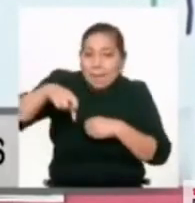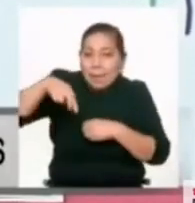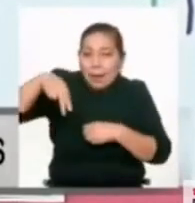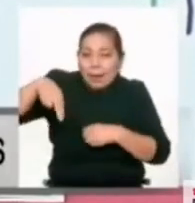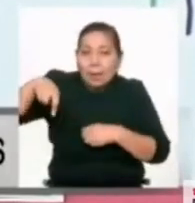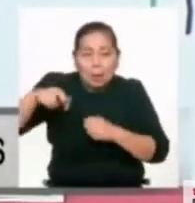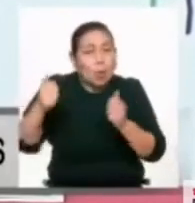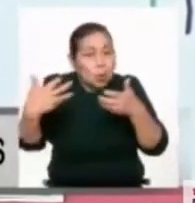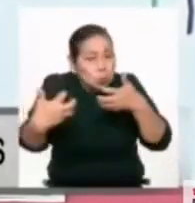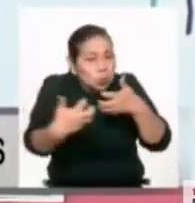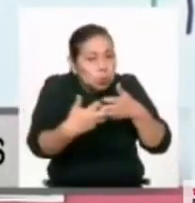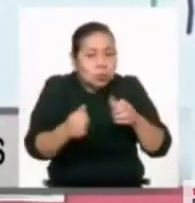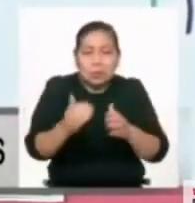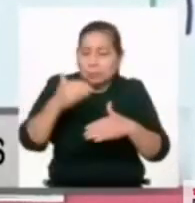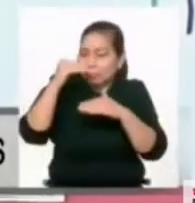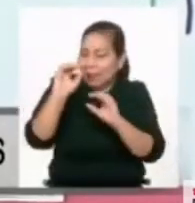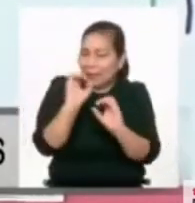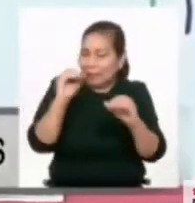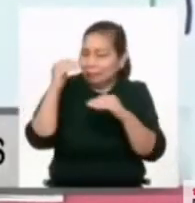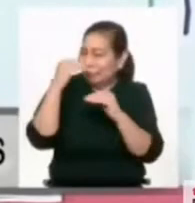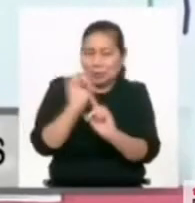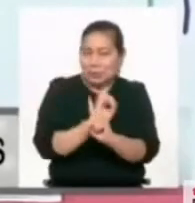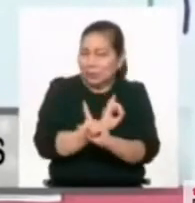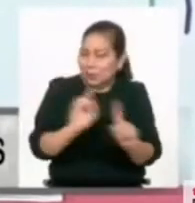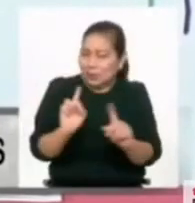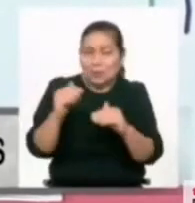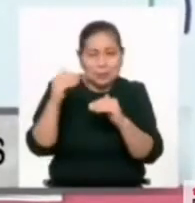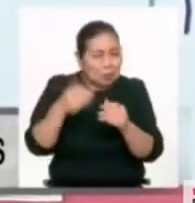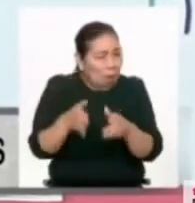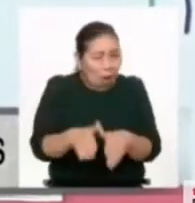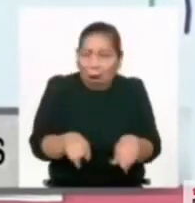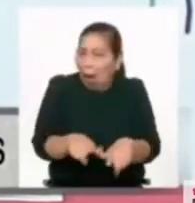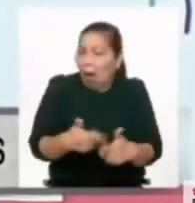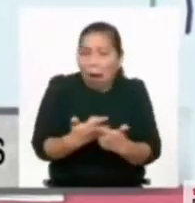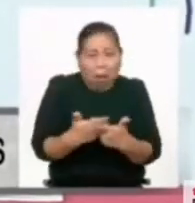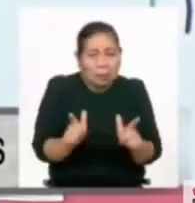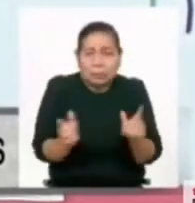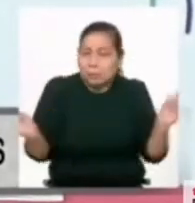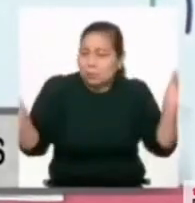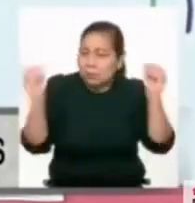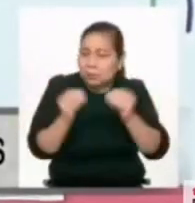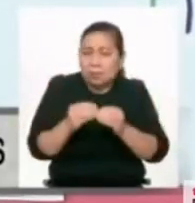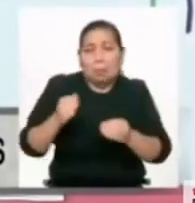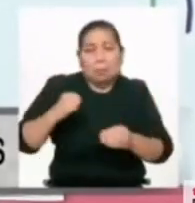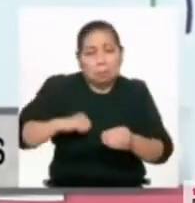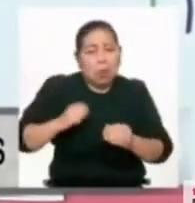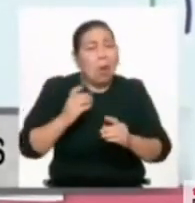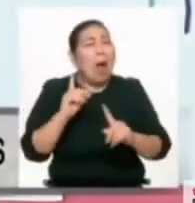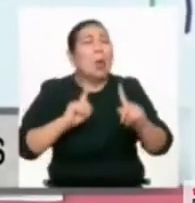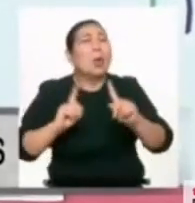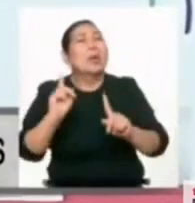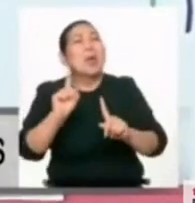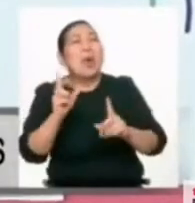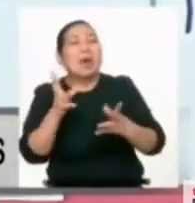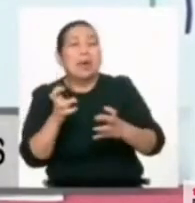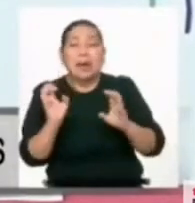y así debe ser, y sin límites. Claro, van a haber seguramente algunas autoridades distritales que puedan oponerse,